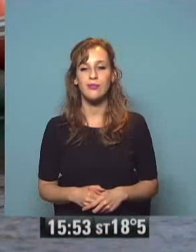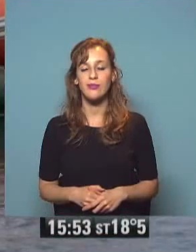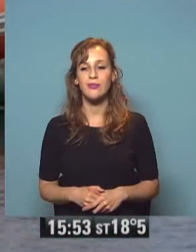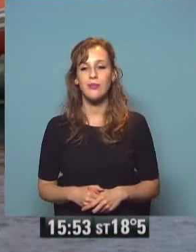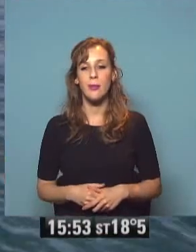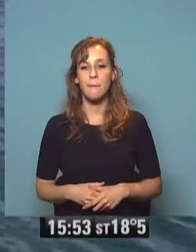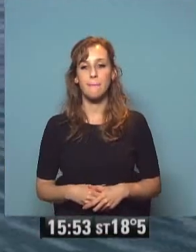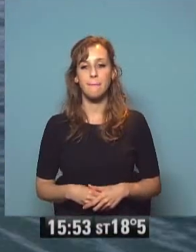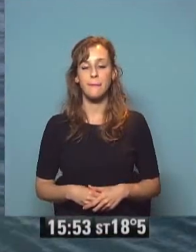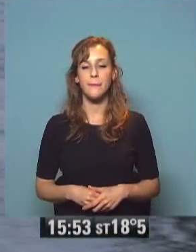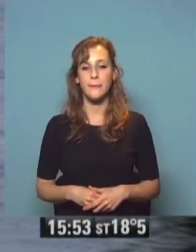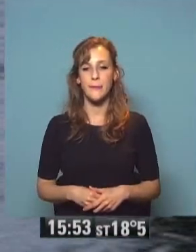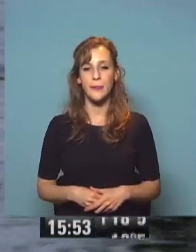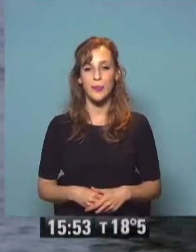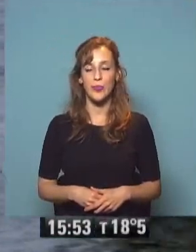¡Chau, chau!